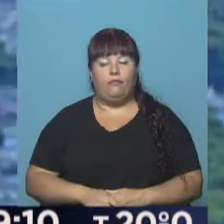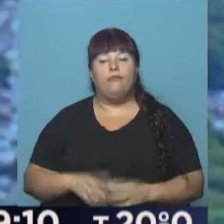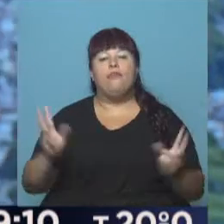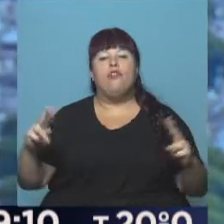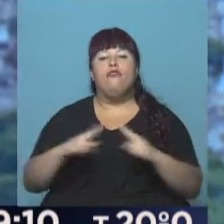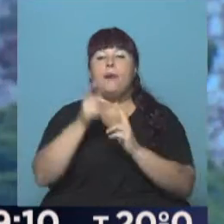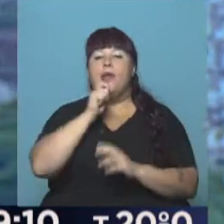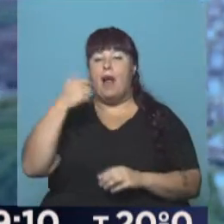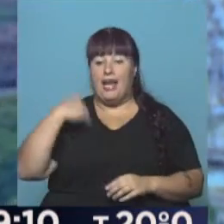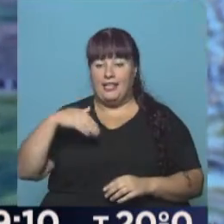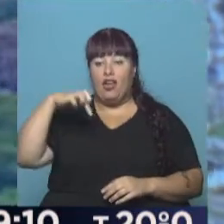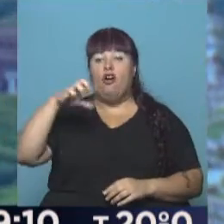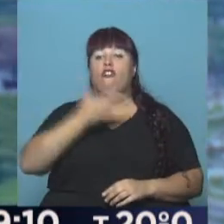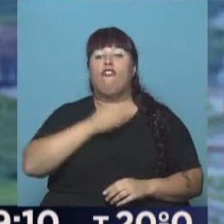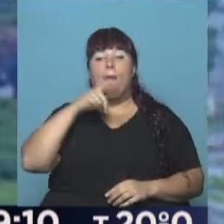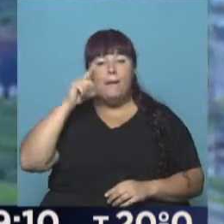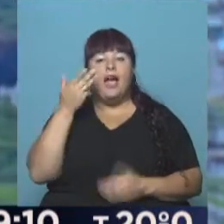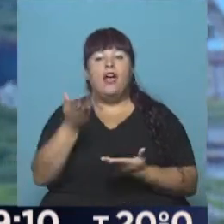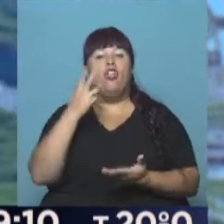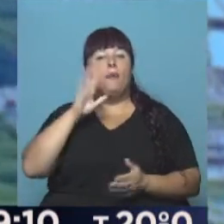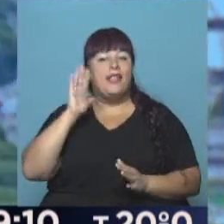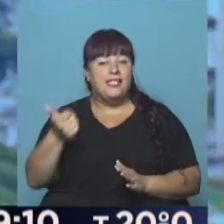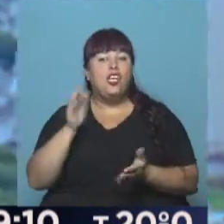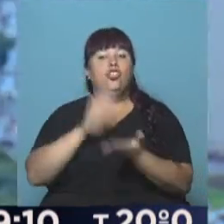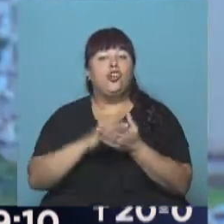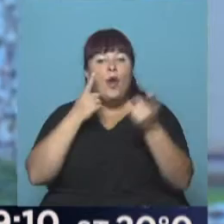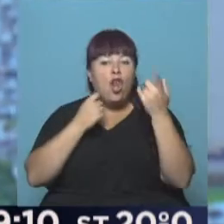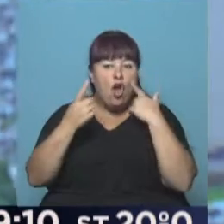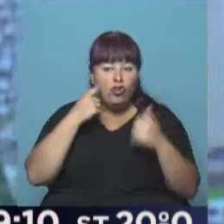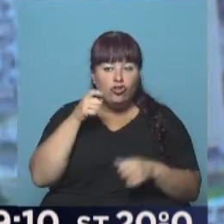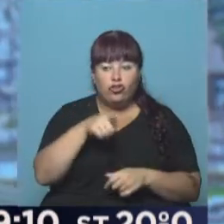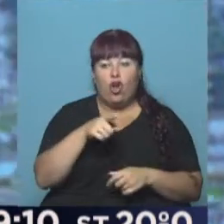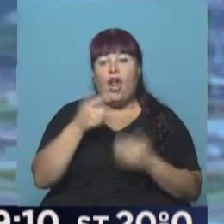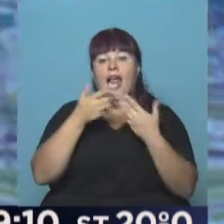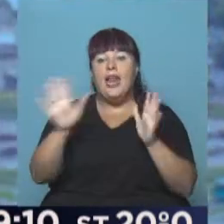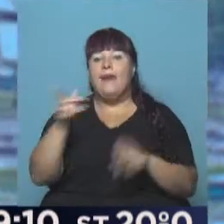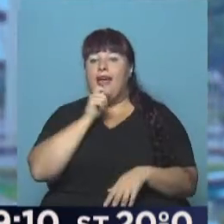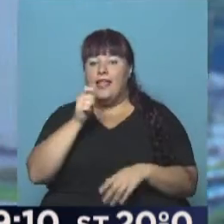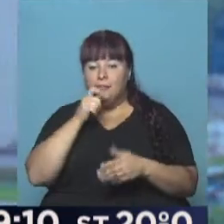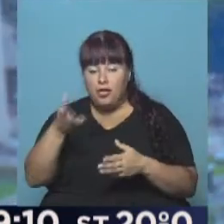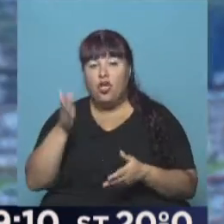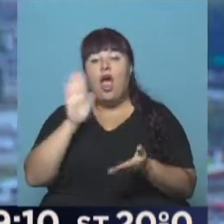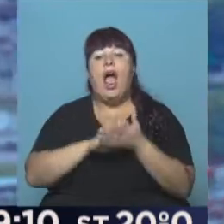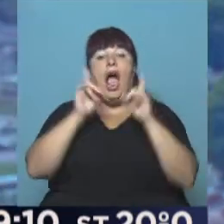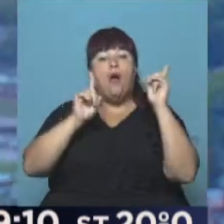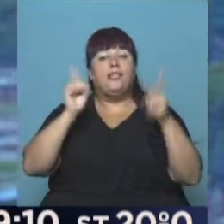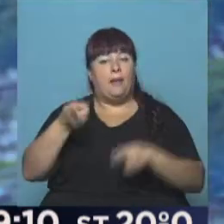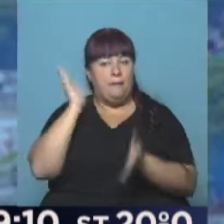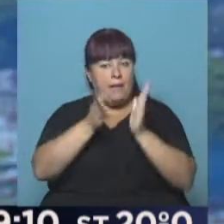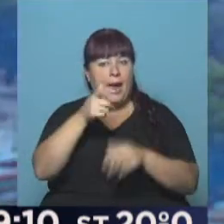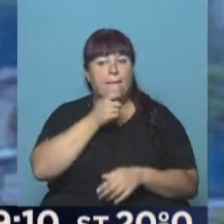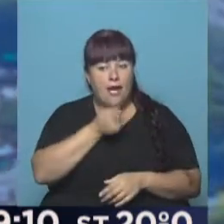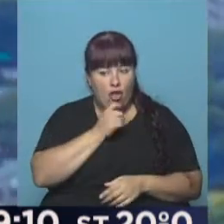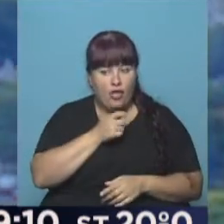El Foro de Periodismo Argentino, FOPEA, presentó su informe 2016 acerca del monitoreo de la libertad de expresión en casos, además, con agresión a